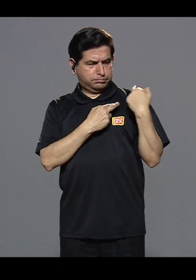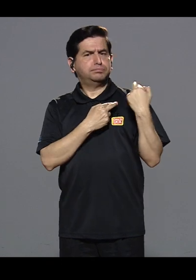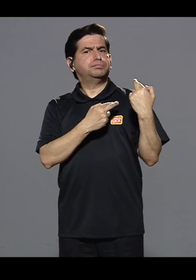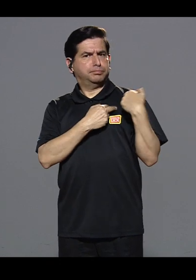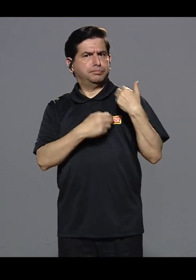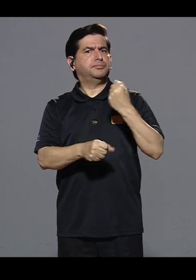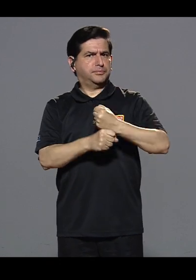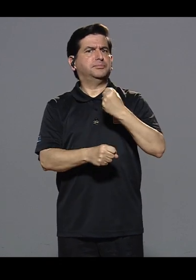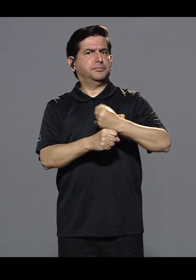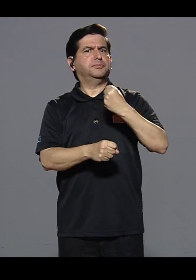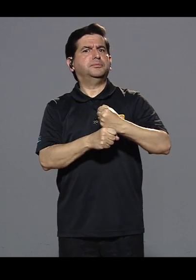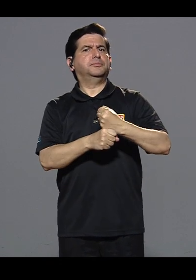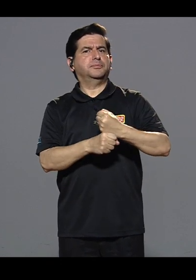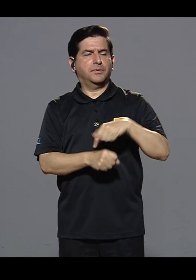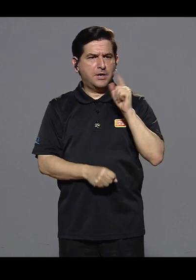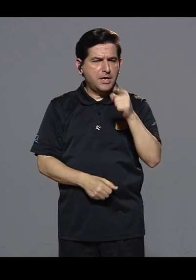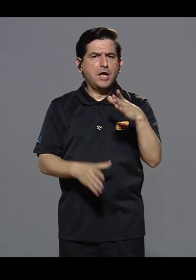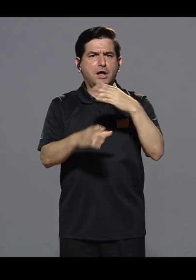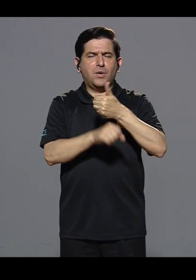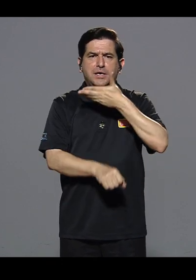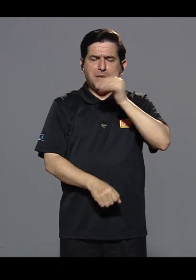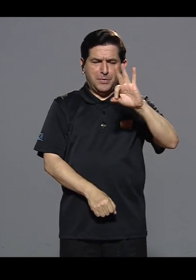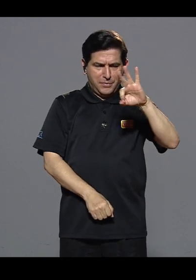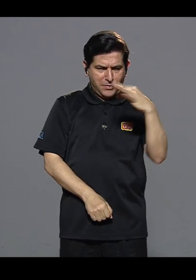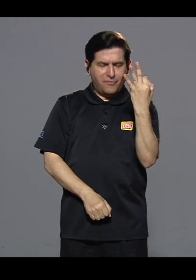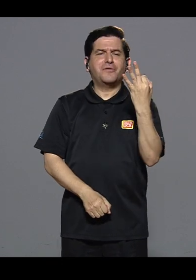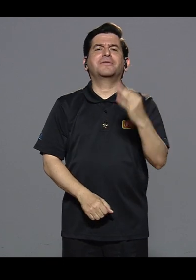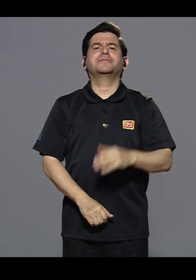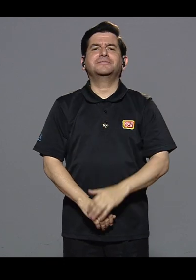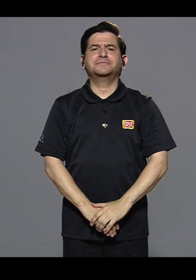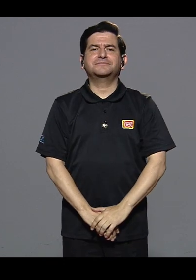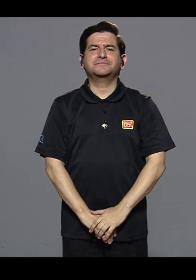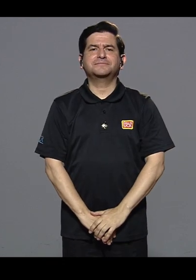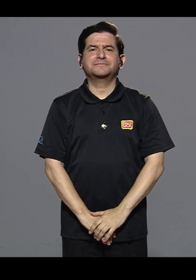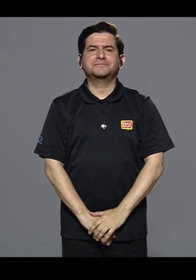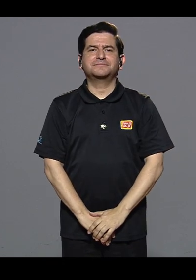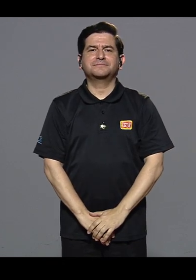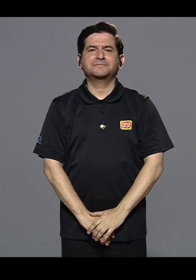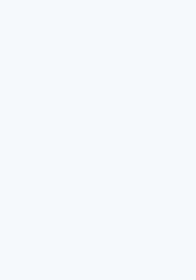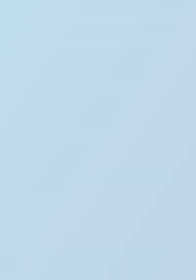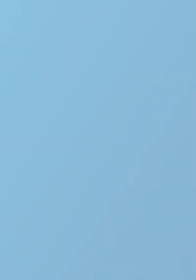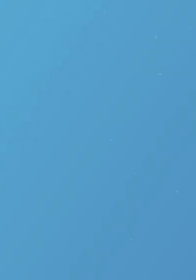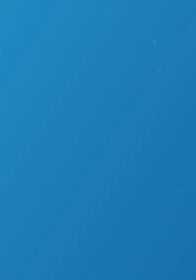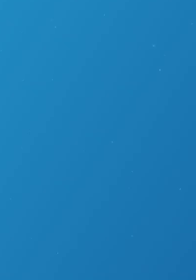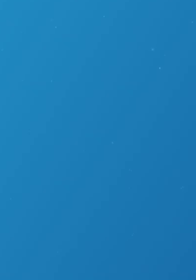es muy responsable con su trabajo y lo hace de la mejor manera posible.